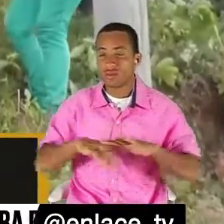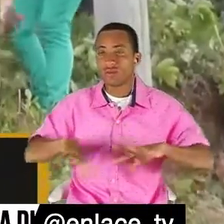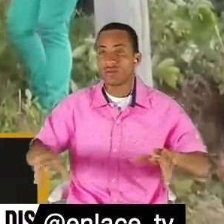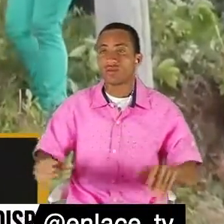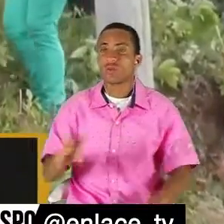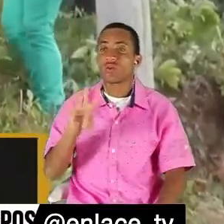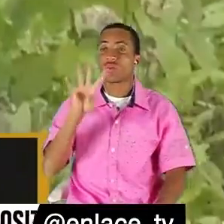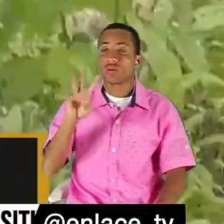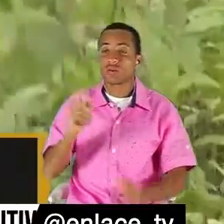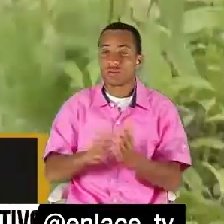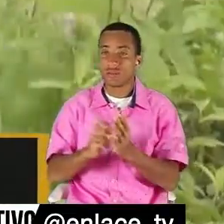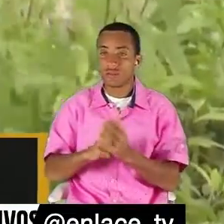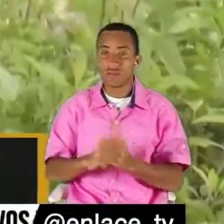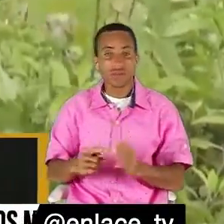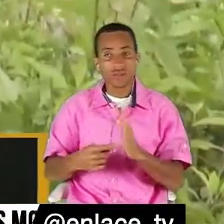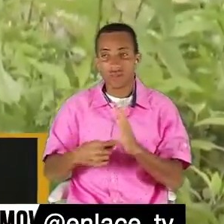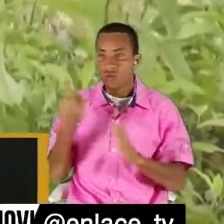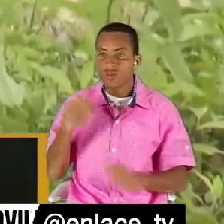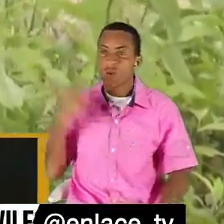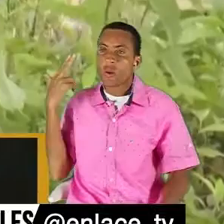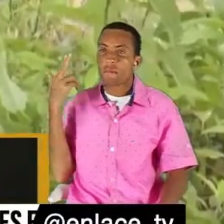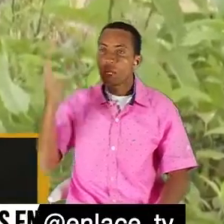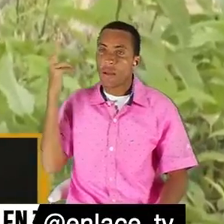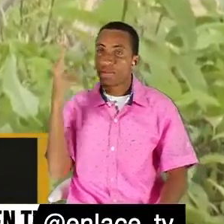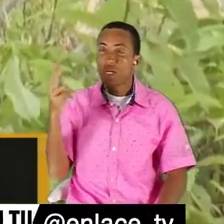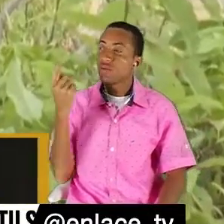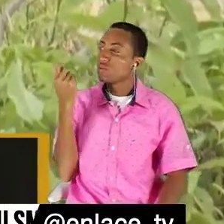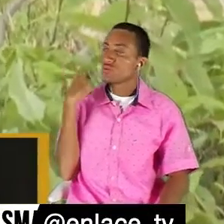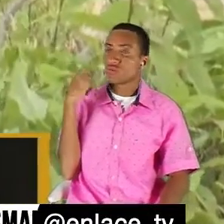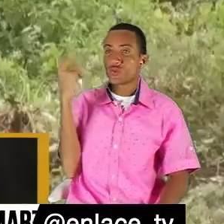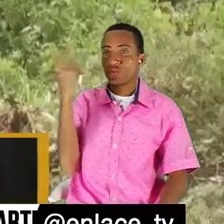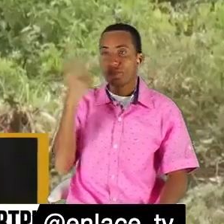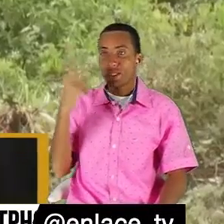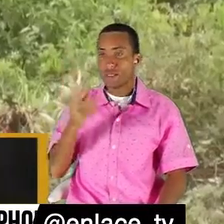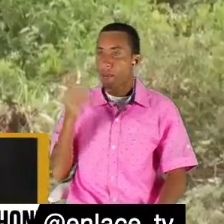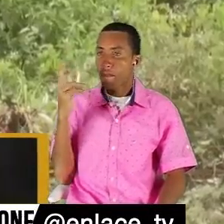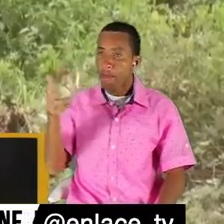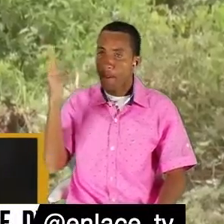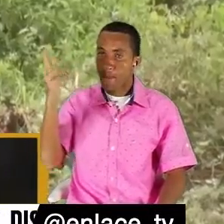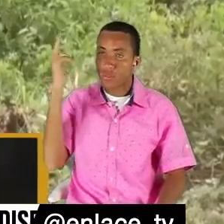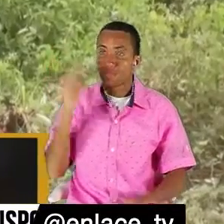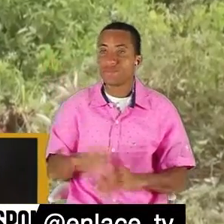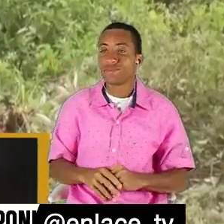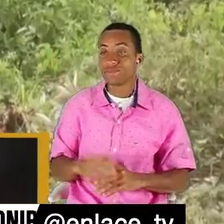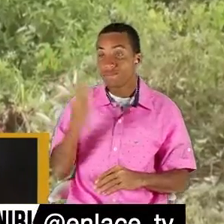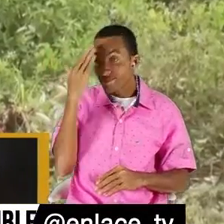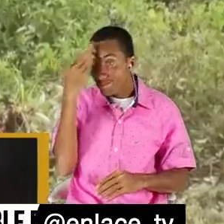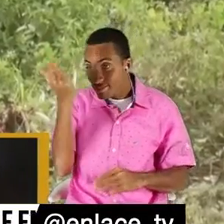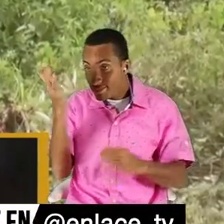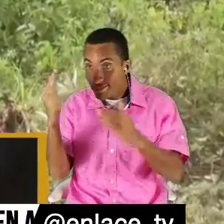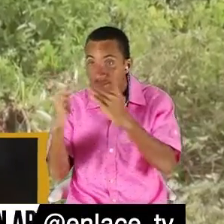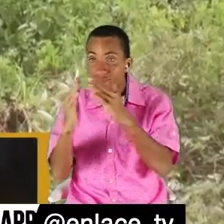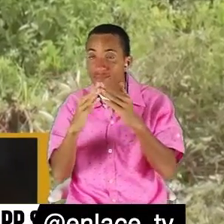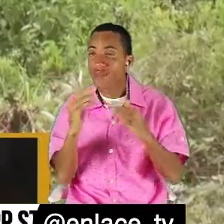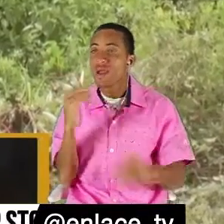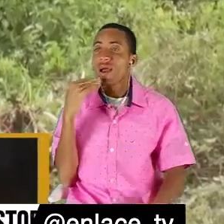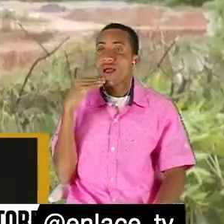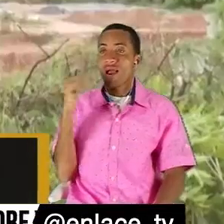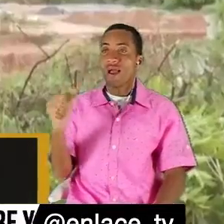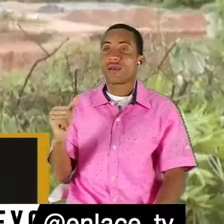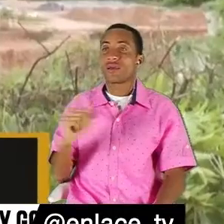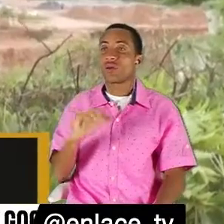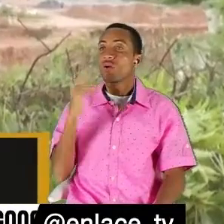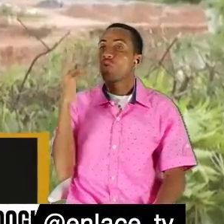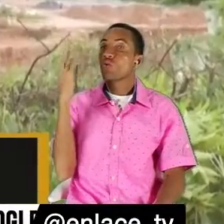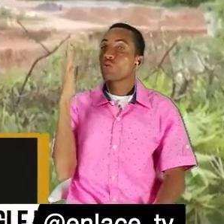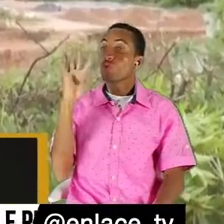las cosas, sino que ya lo van cogiendo a plomo, como pasó el viernes precisamente el caso con una vecina de acá mismo. Ya fueron 7 impactos de bala que le dieron.